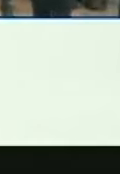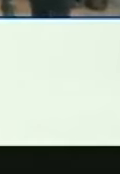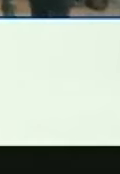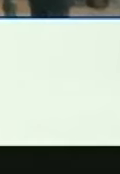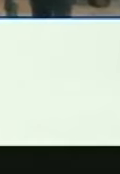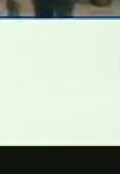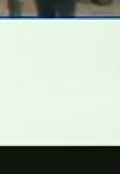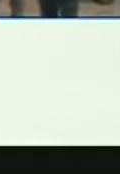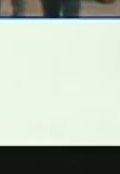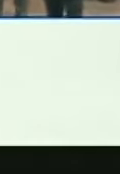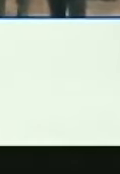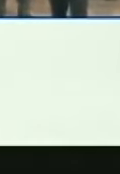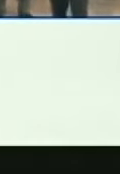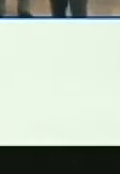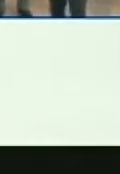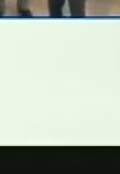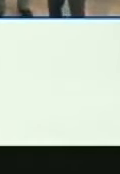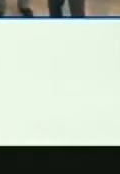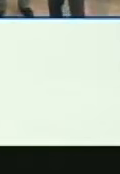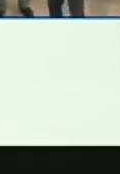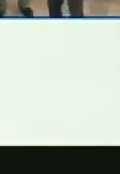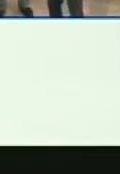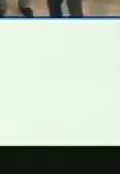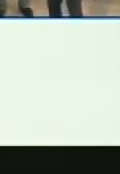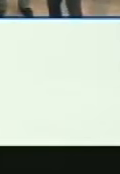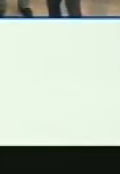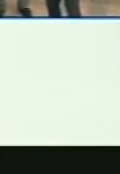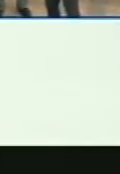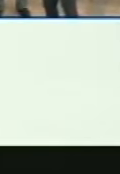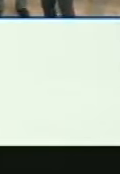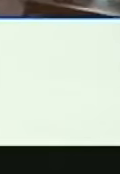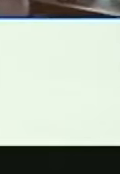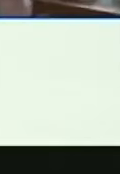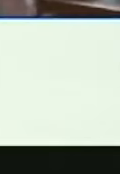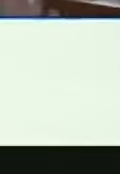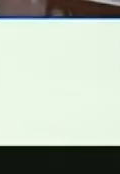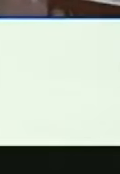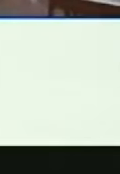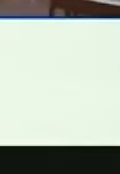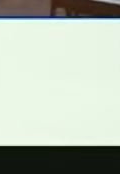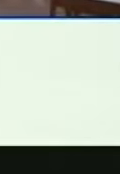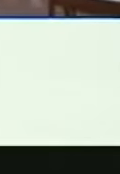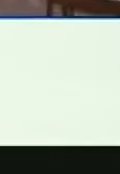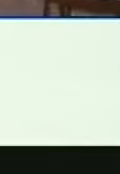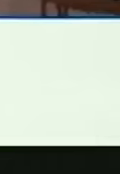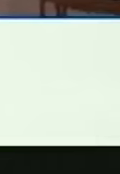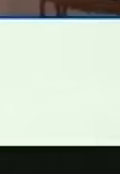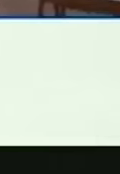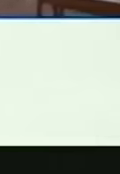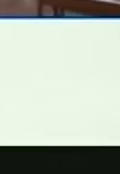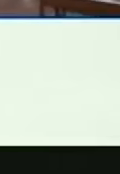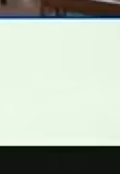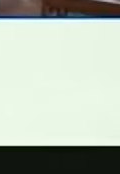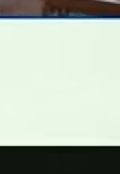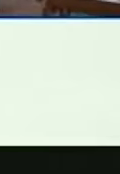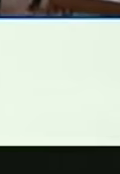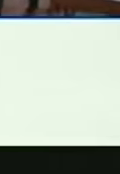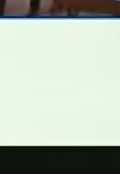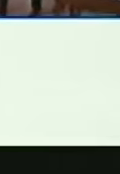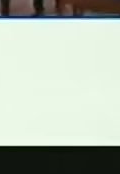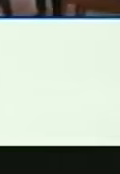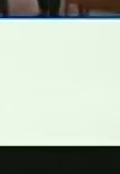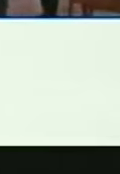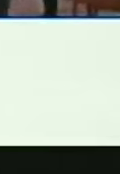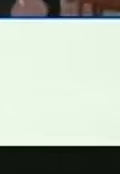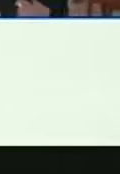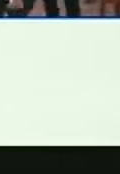cumplir una promesa que había hecho con el Dr José Gregorio Hernández él sabe cuál es Dr José Gregorio usted sabe cuál fue la